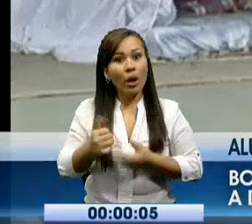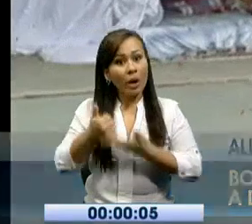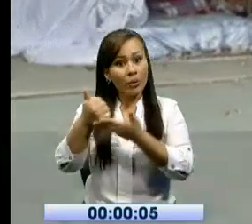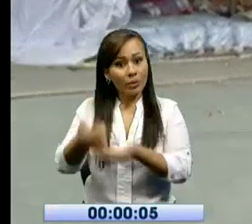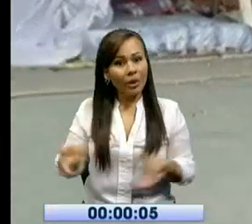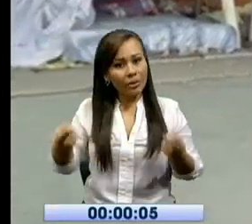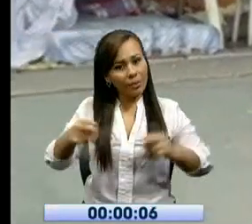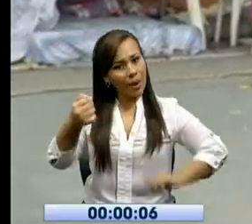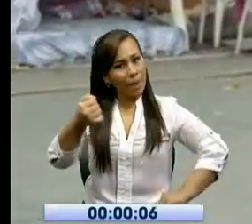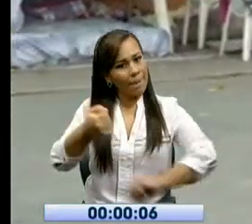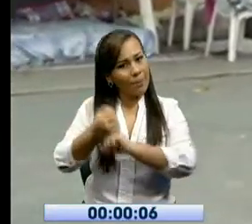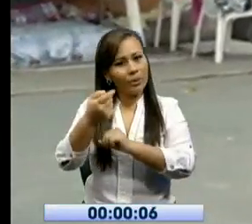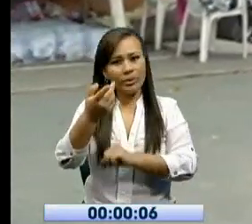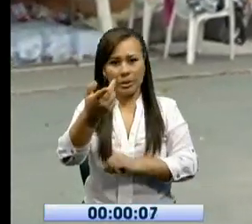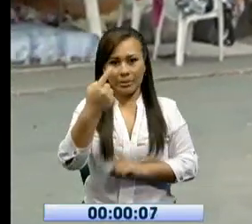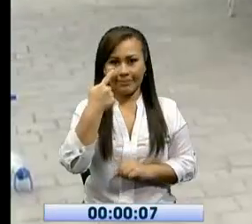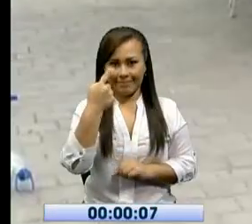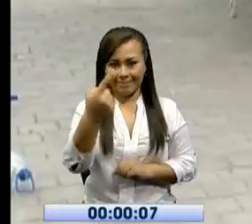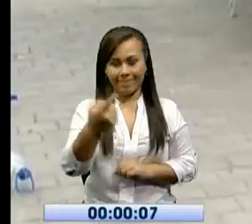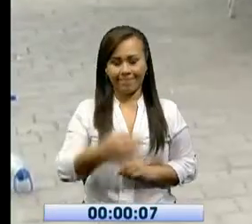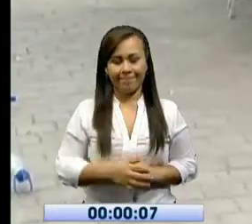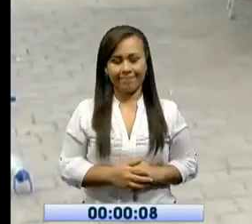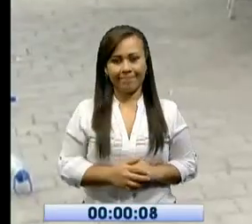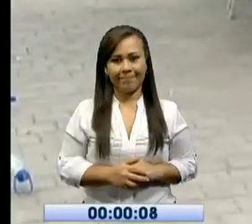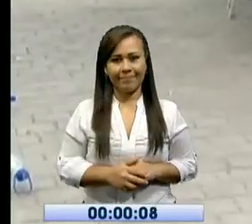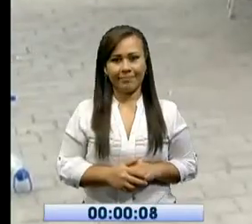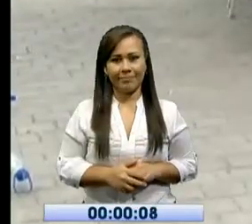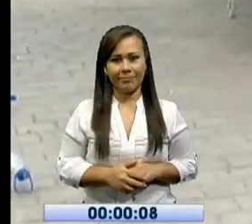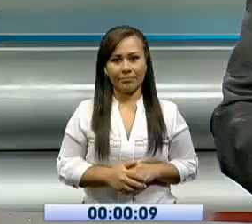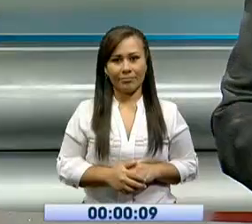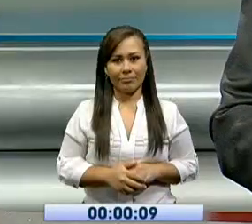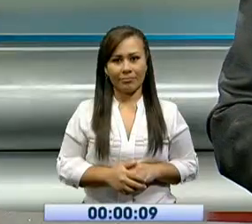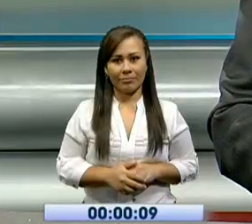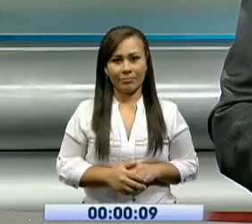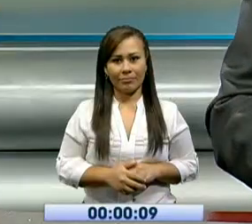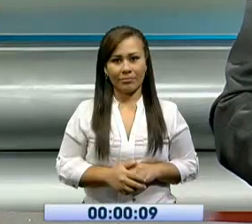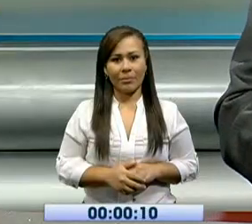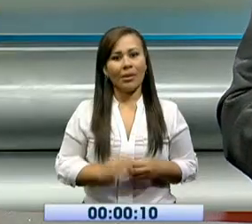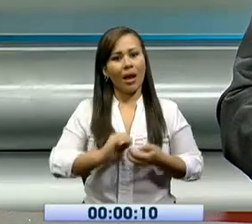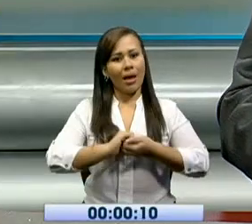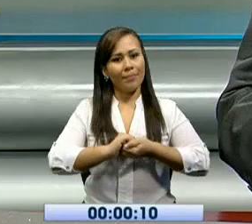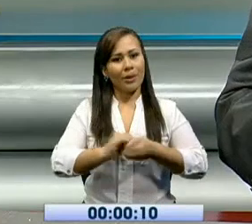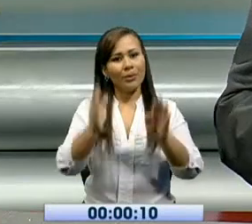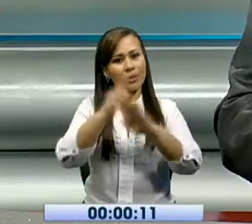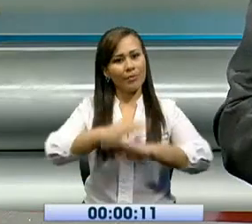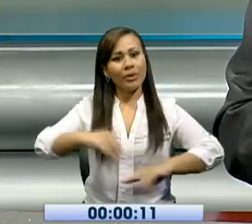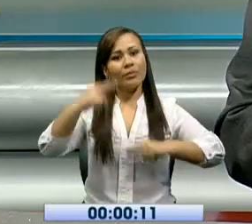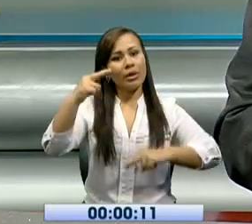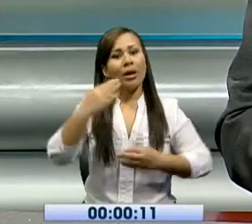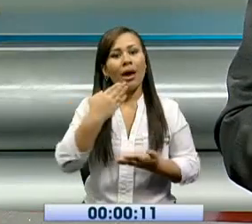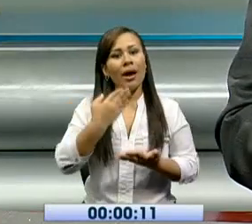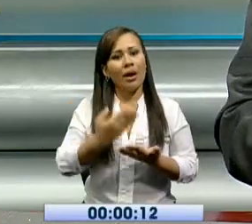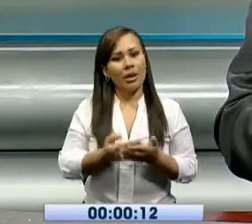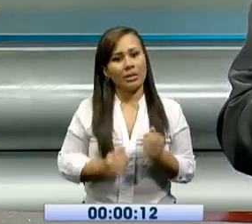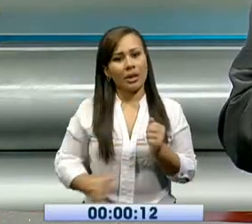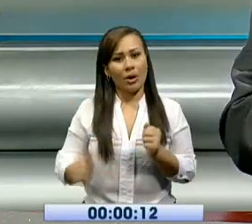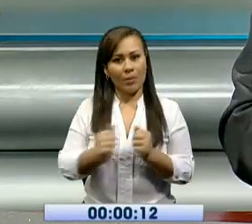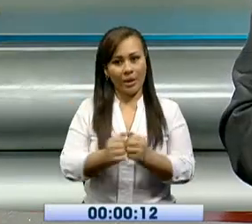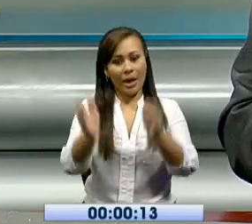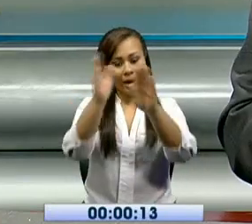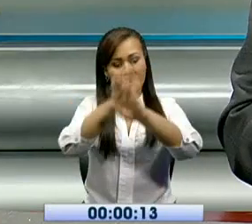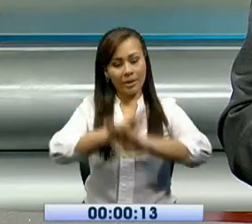ellos. Informó Ítalo Ruiz. Amigos televidentes, gracias por habernos acompañado. Hemos